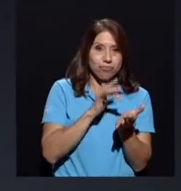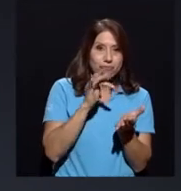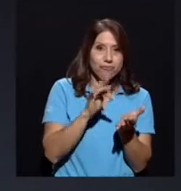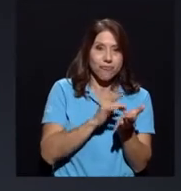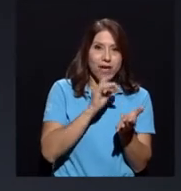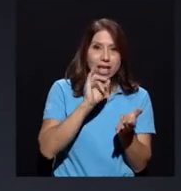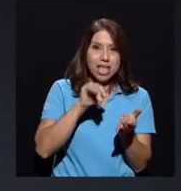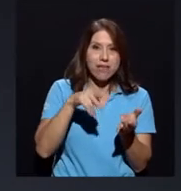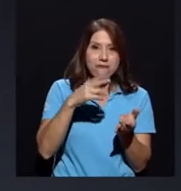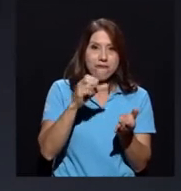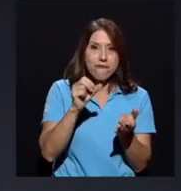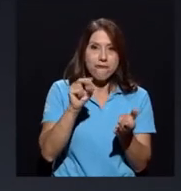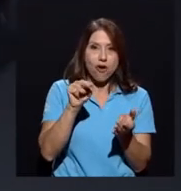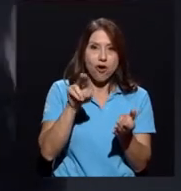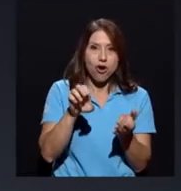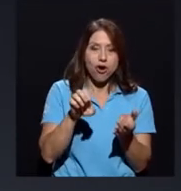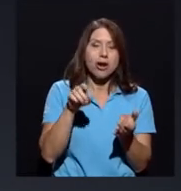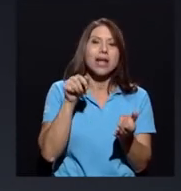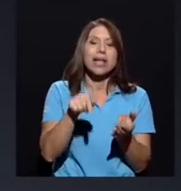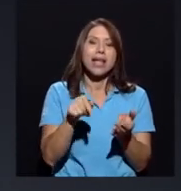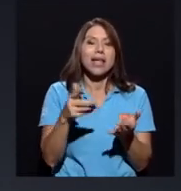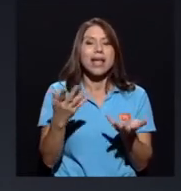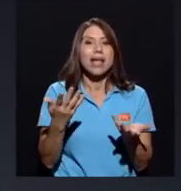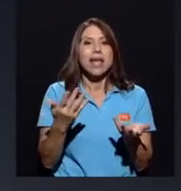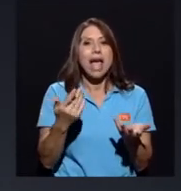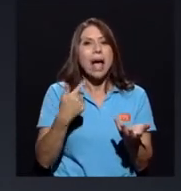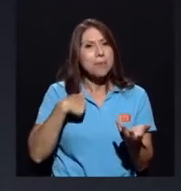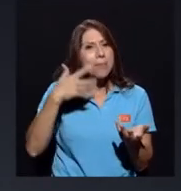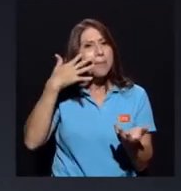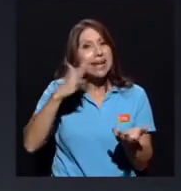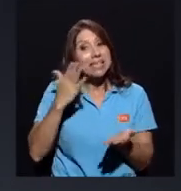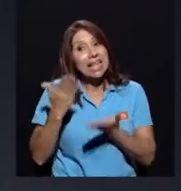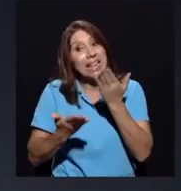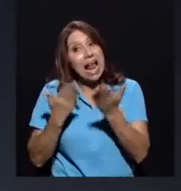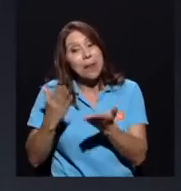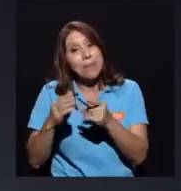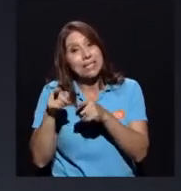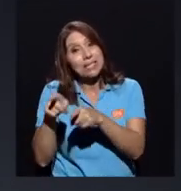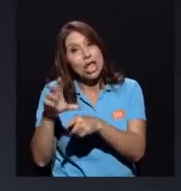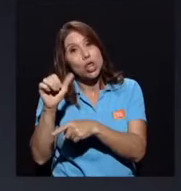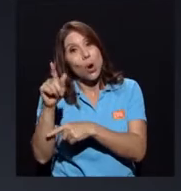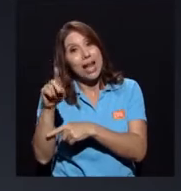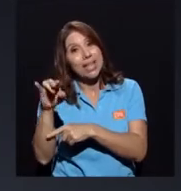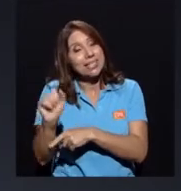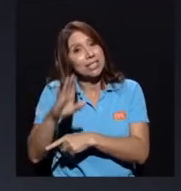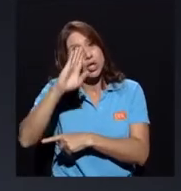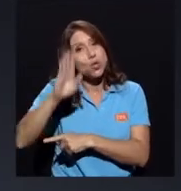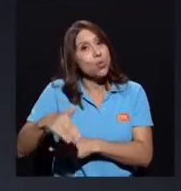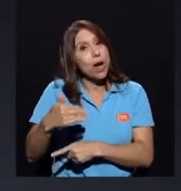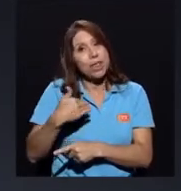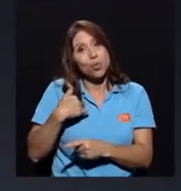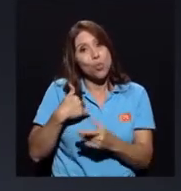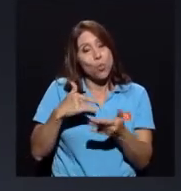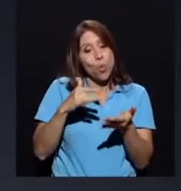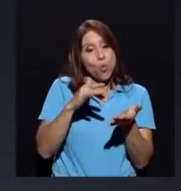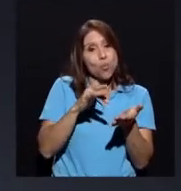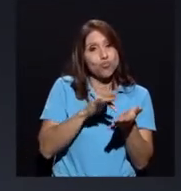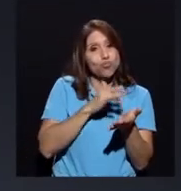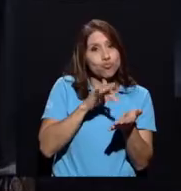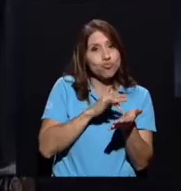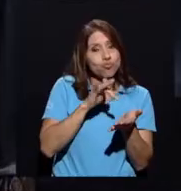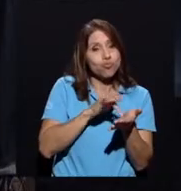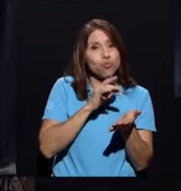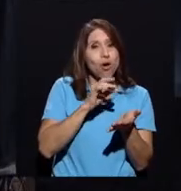me parece que posiblemente don alexis nunca tuvo un iphone ni ninguna cosa